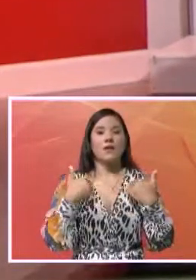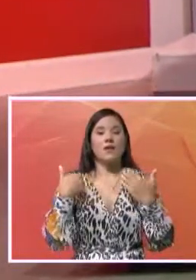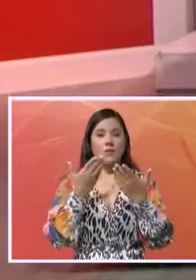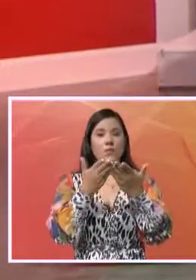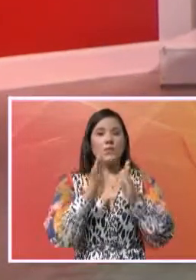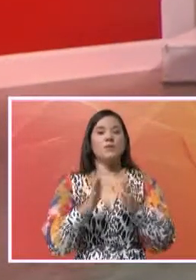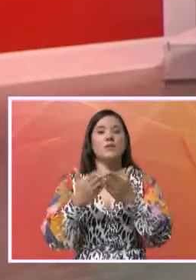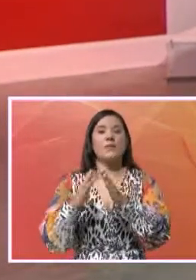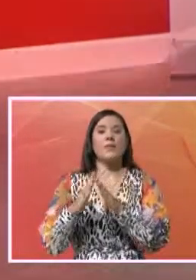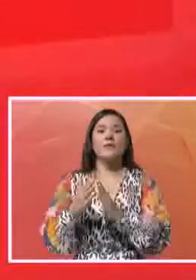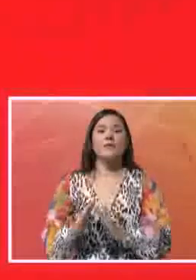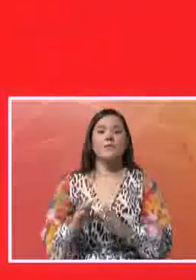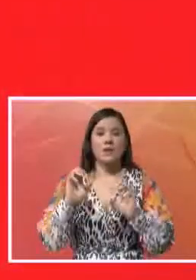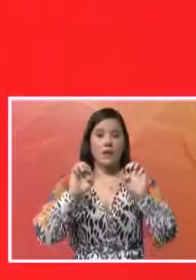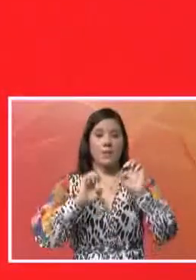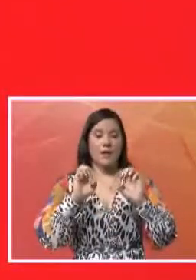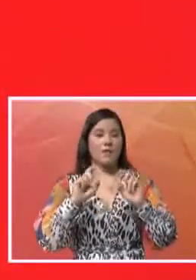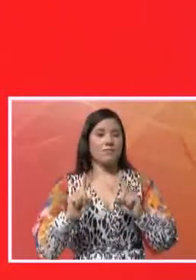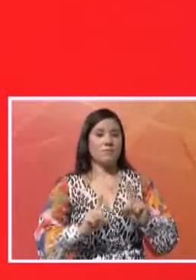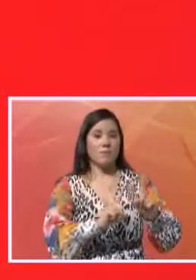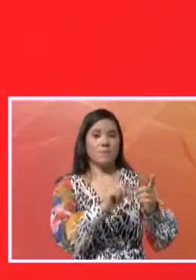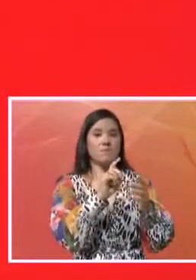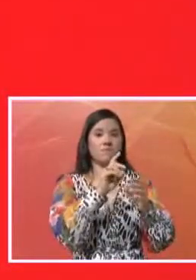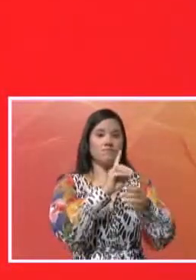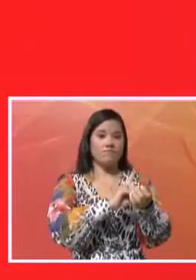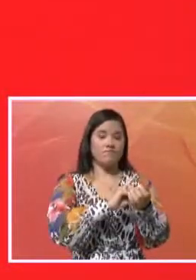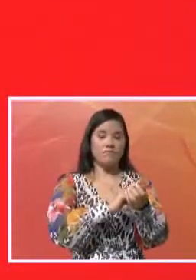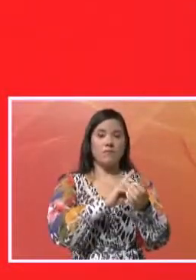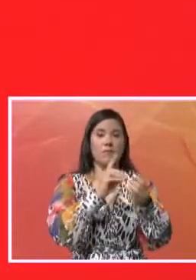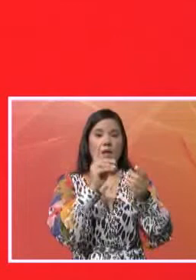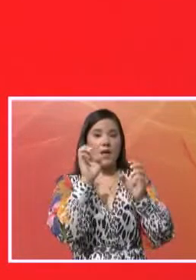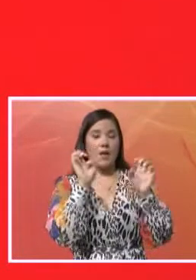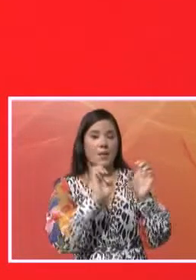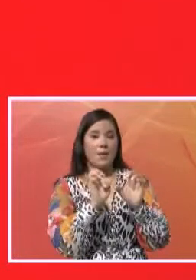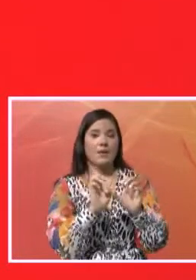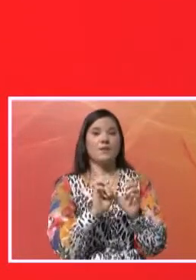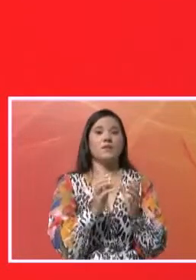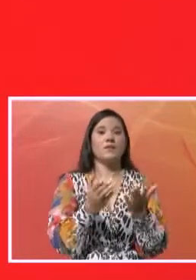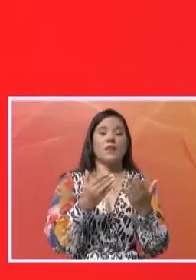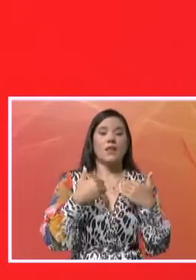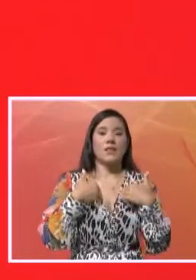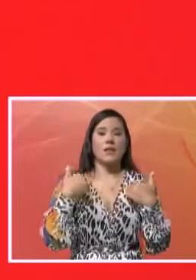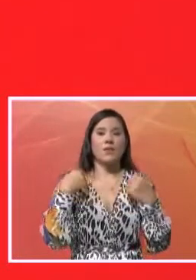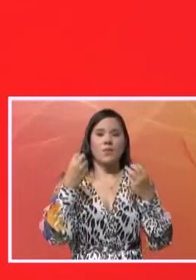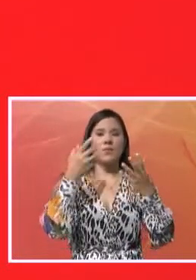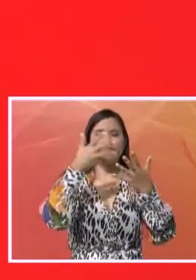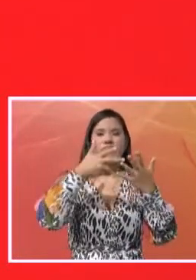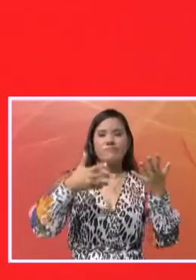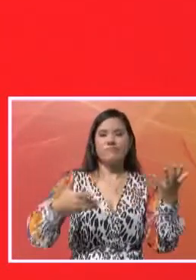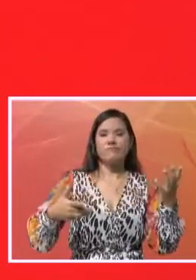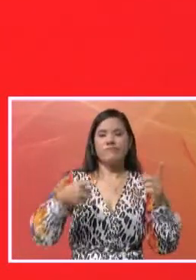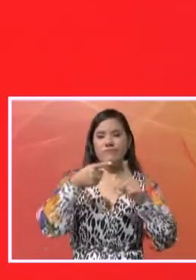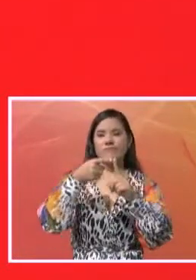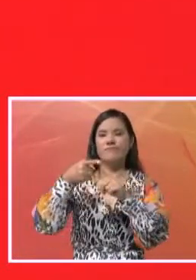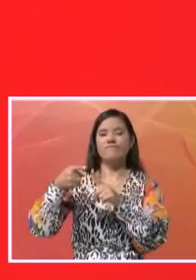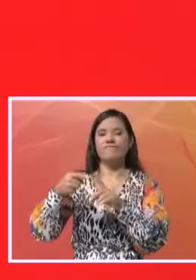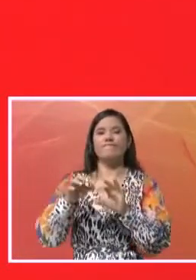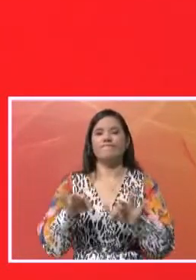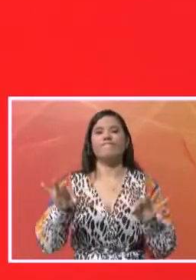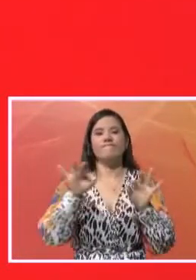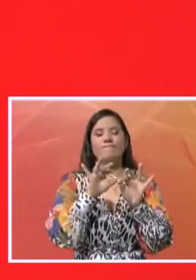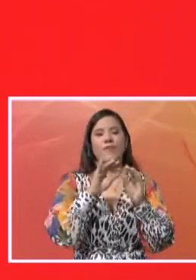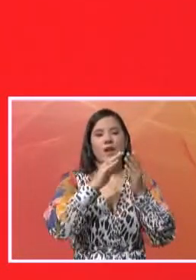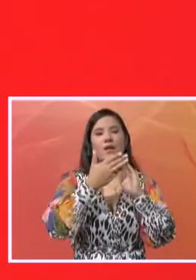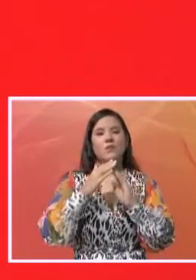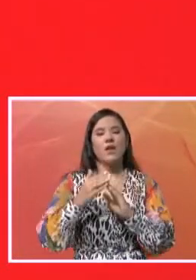servicios cuando van a las emergencias muchas veces cobros indebidos que que han tenido en fin son muchos retos que entendemos que la